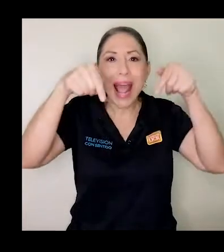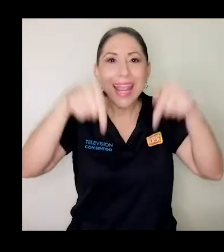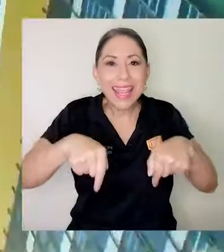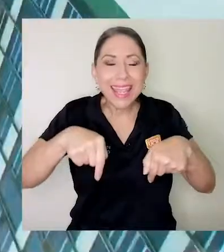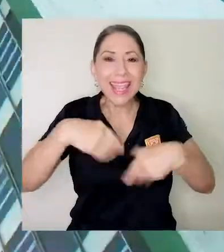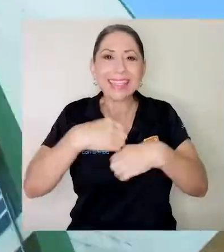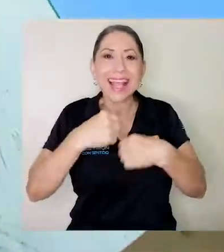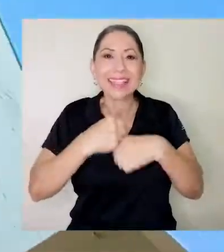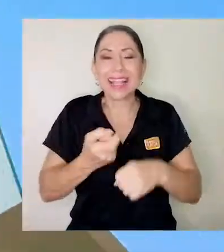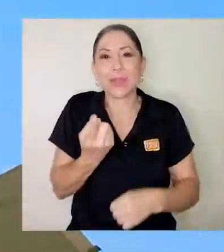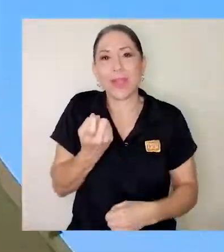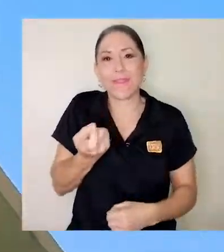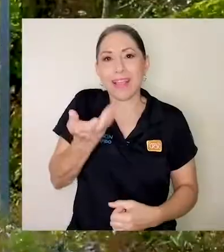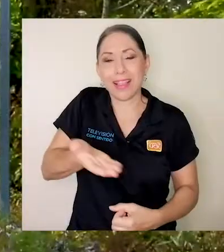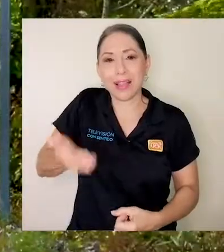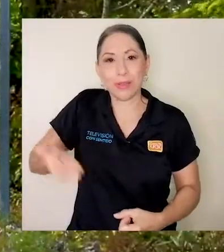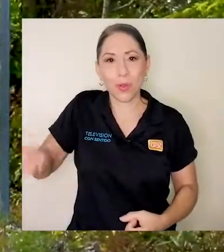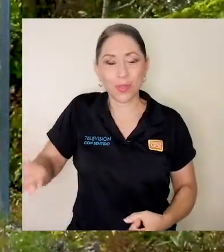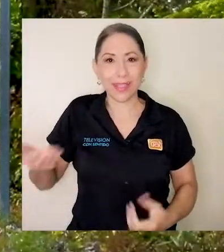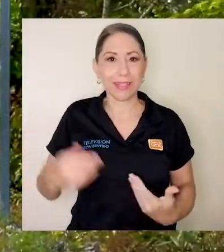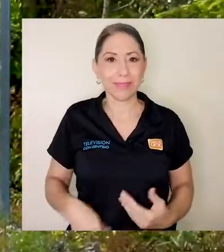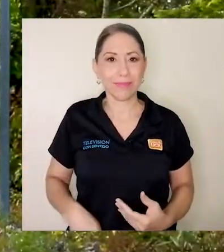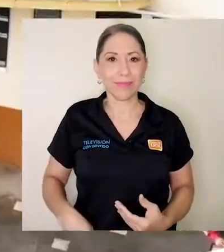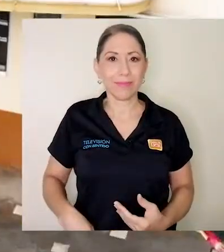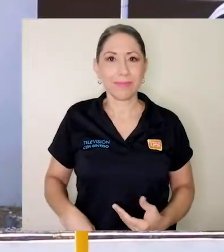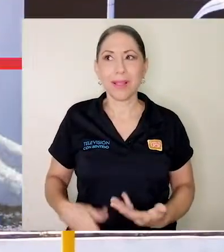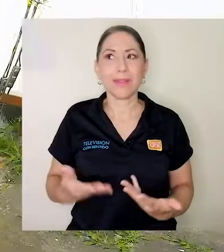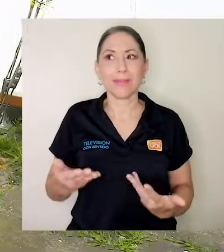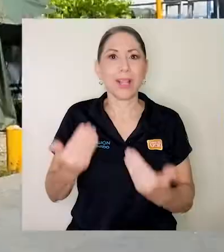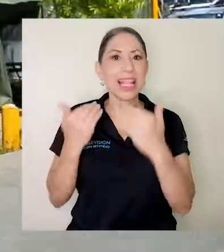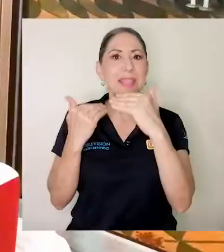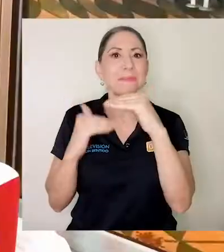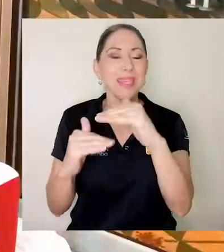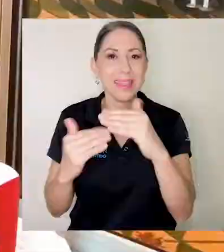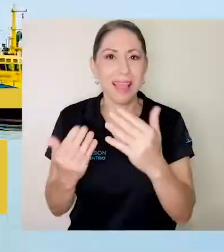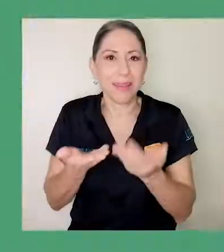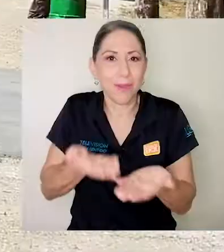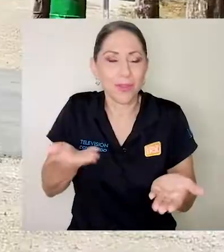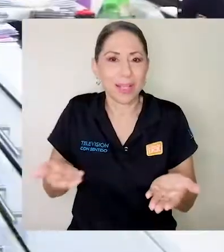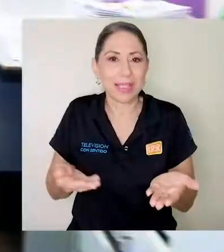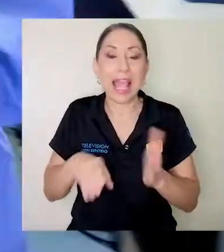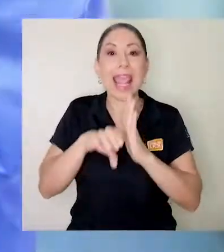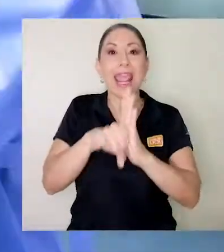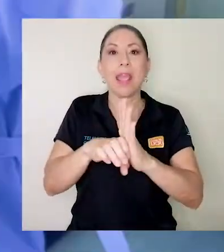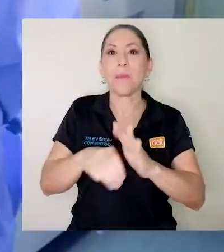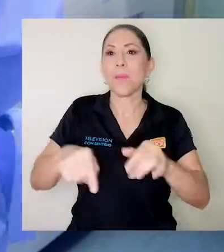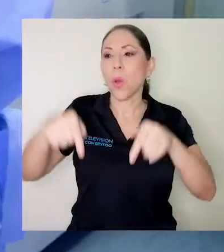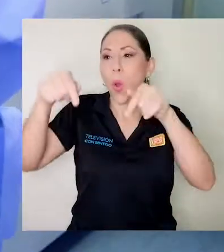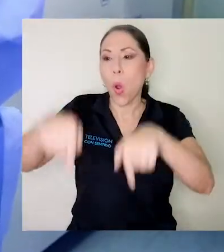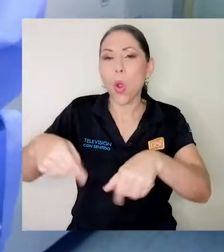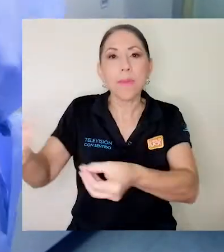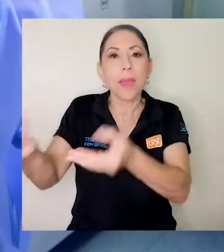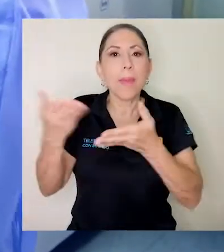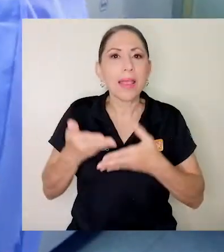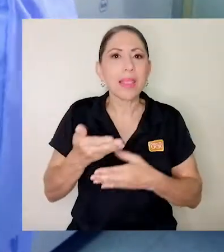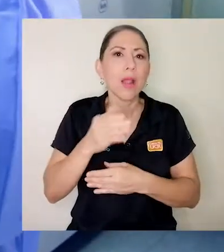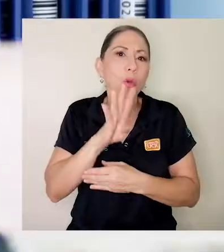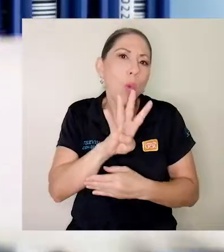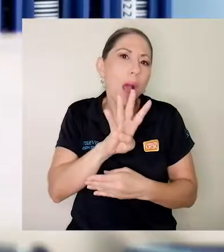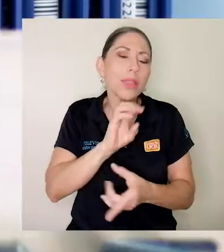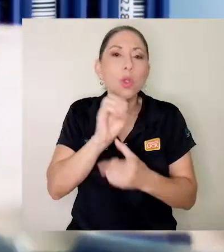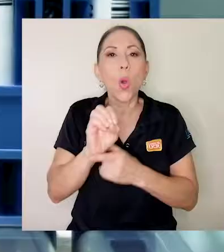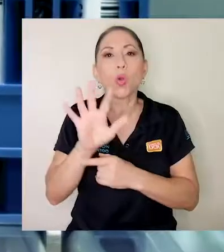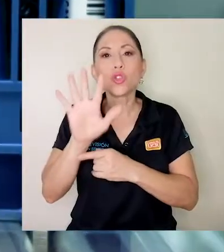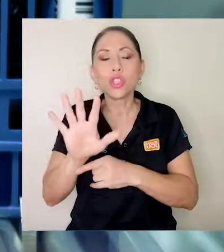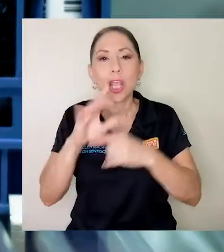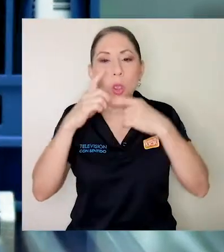faltante. Se nos limita el número digamos, si yo tengo, hoy me mandan, digamos, 4 o 5